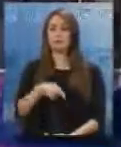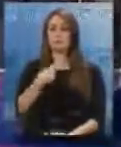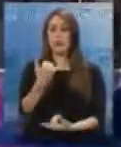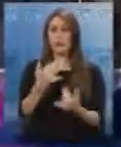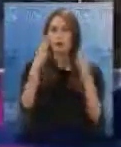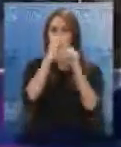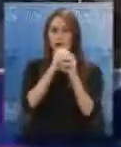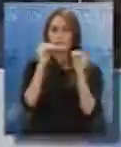tendremos todos los detalles muy buenas tardes